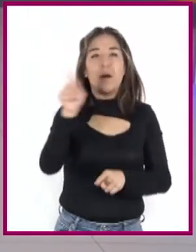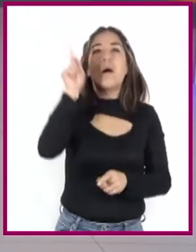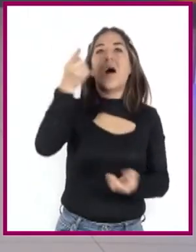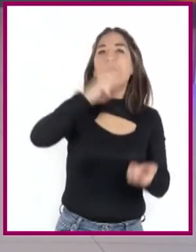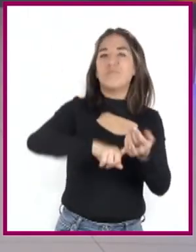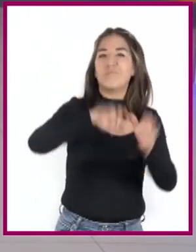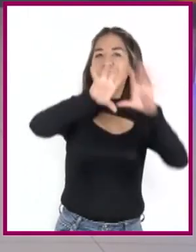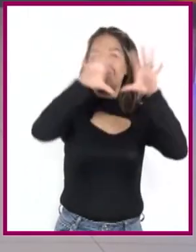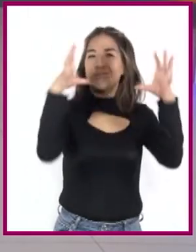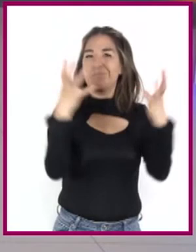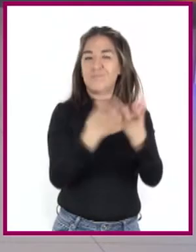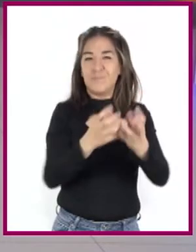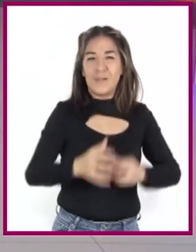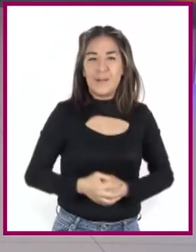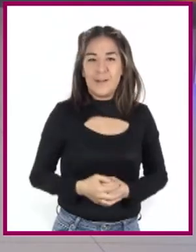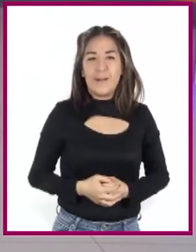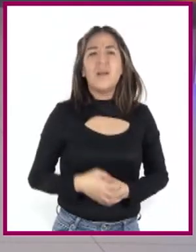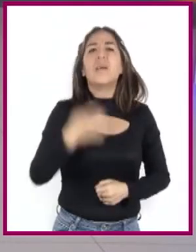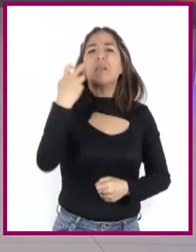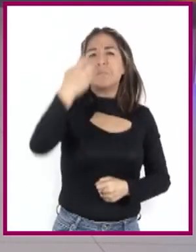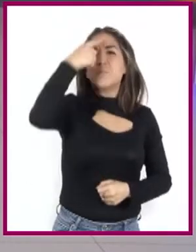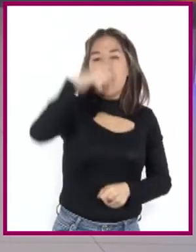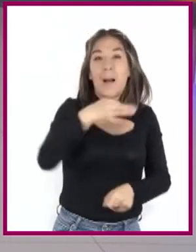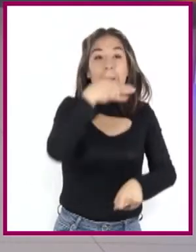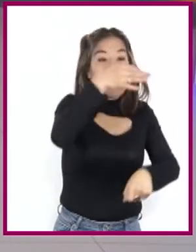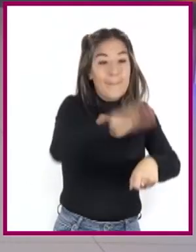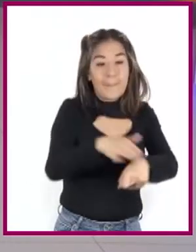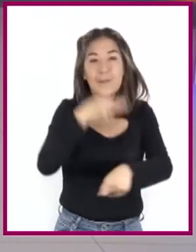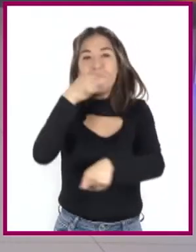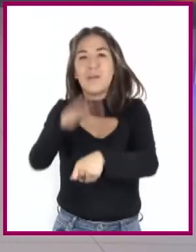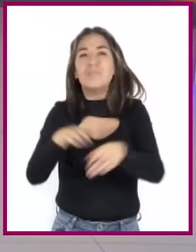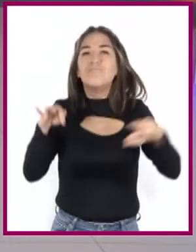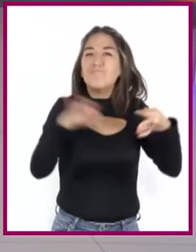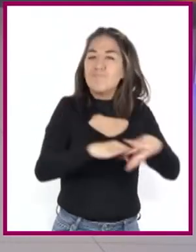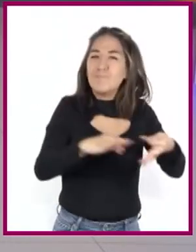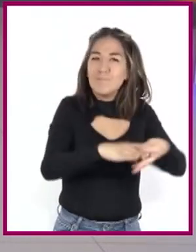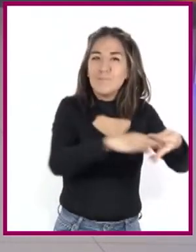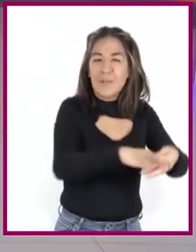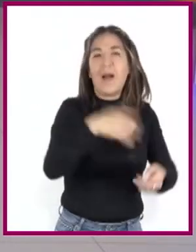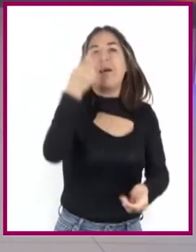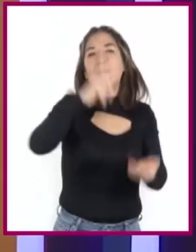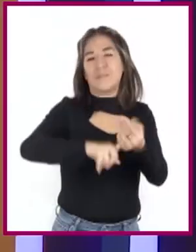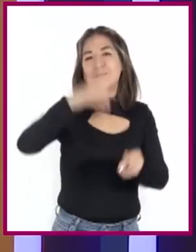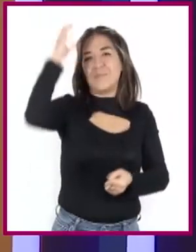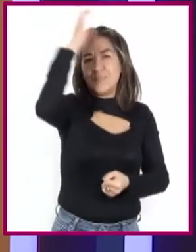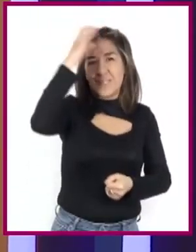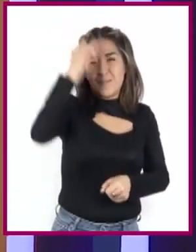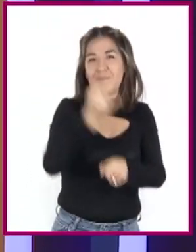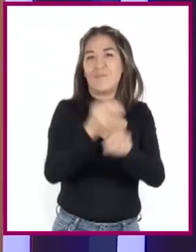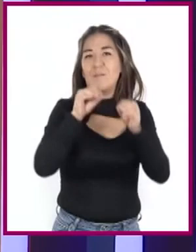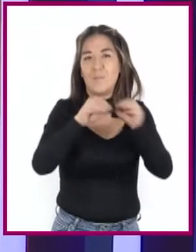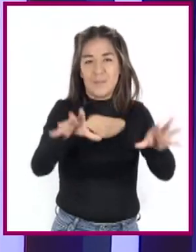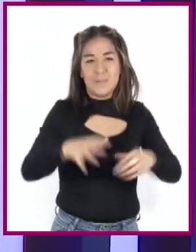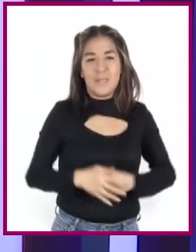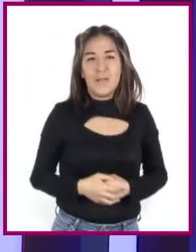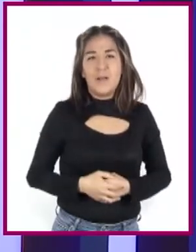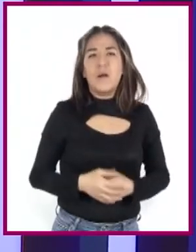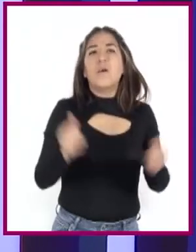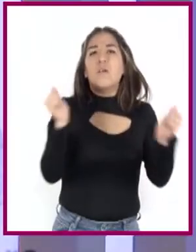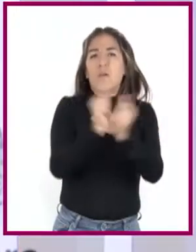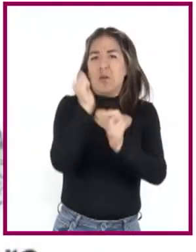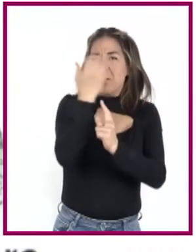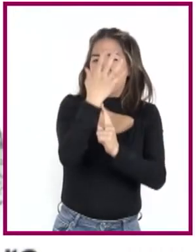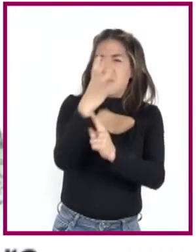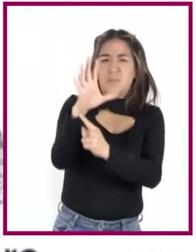Tierra, muchos de estos proveyendo señales continuas de información científica. Un satélite de